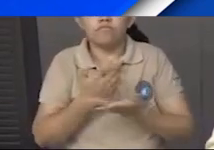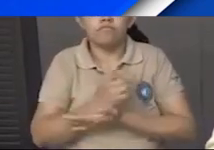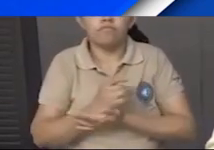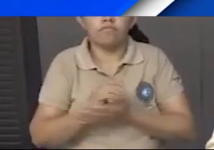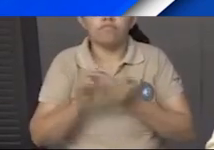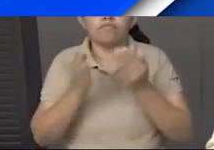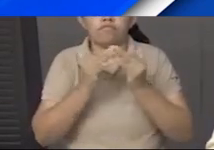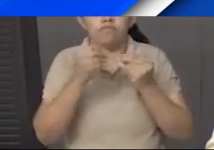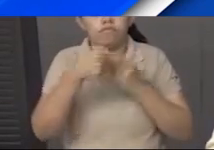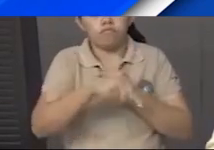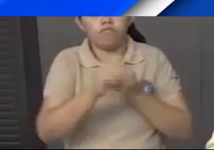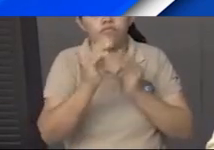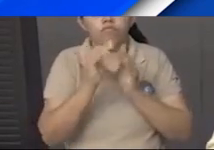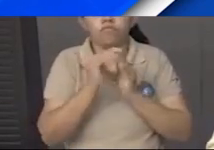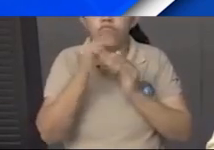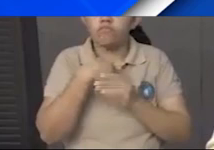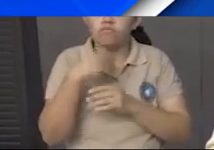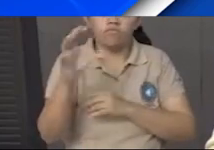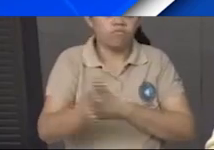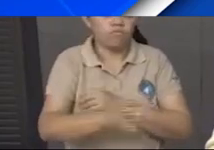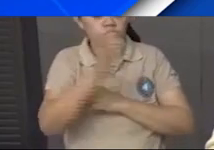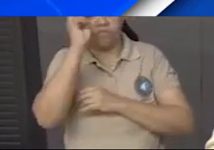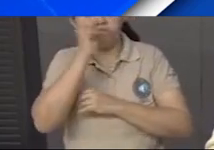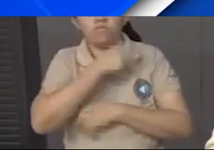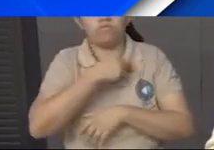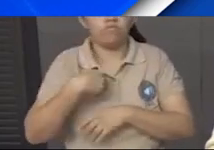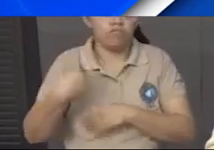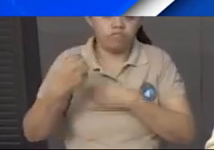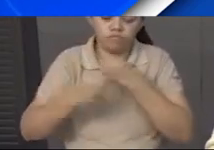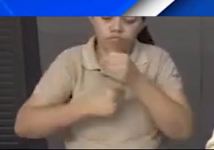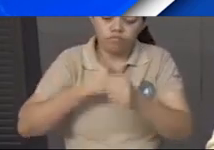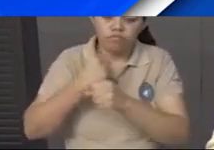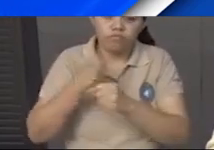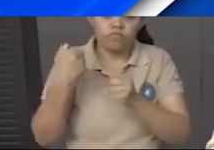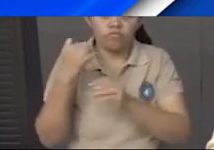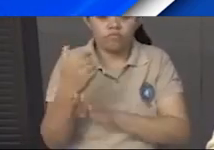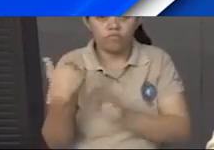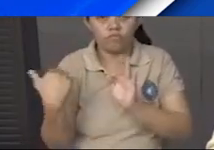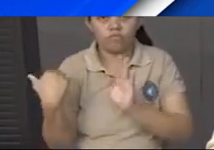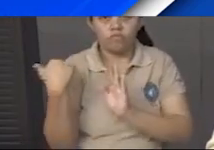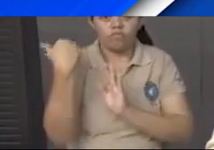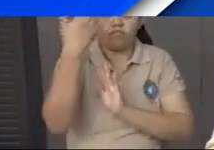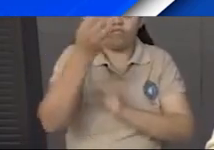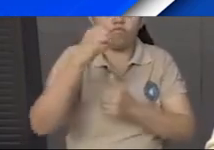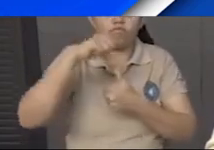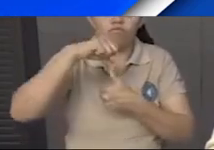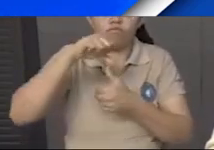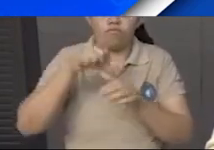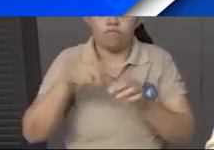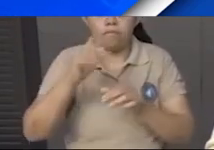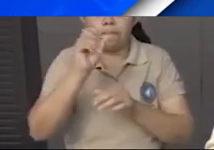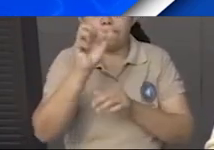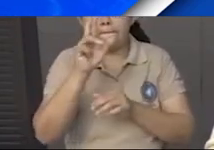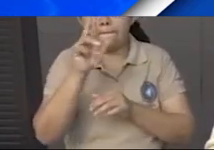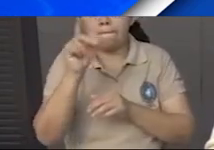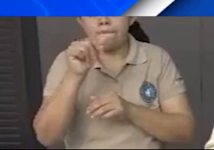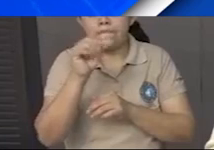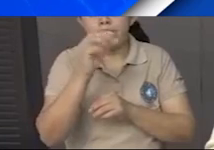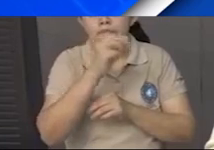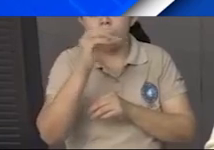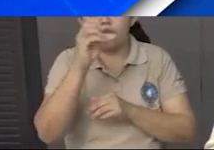sus comunidades y les arrastró a través del Océano Atlántico hacia el Mar Caribe en